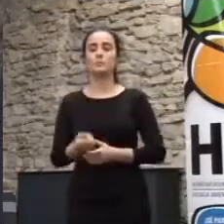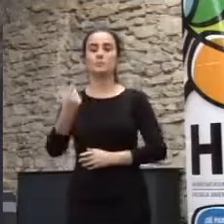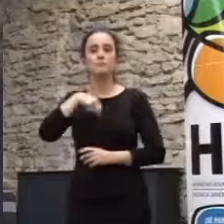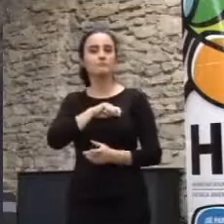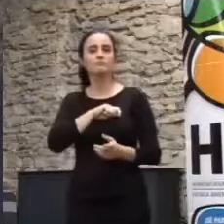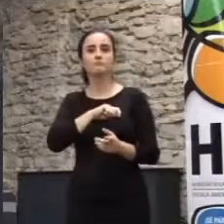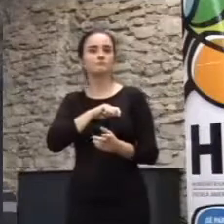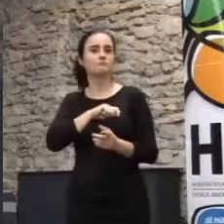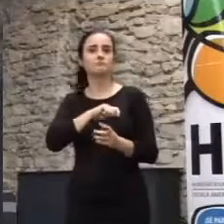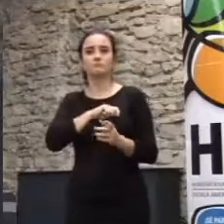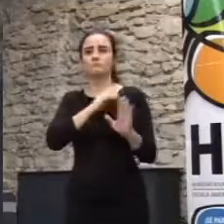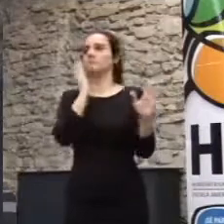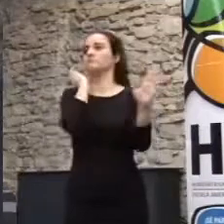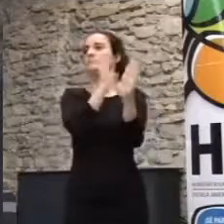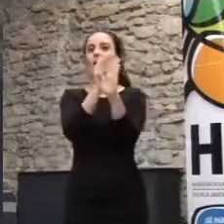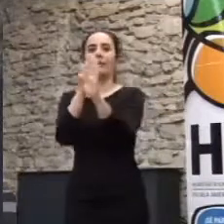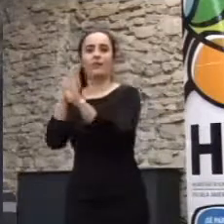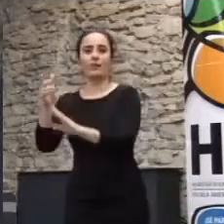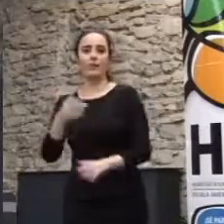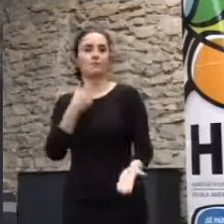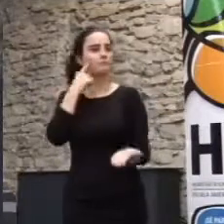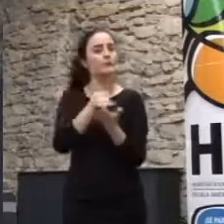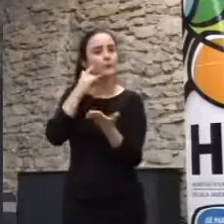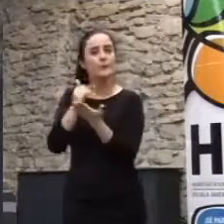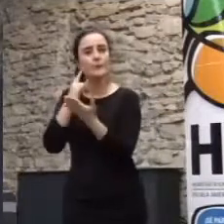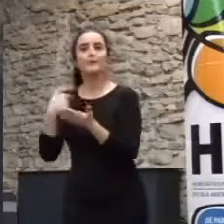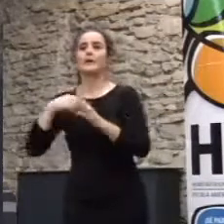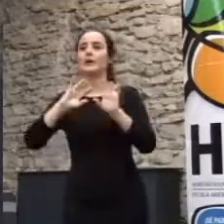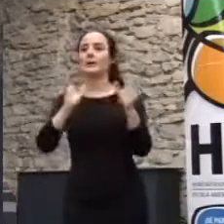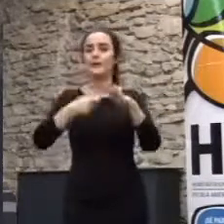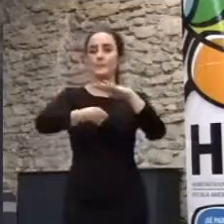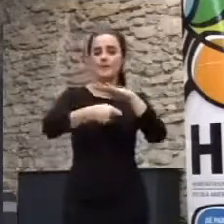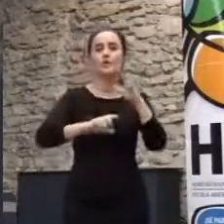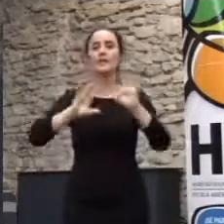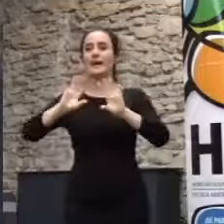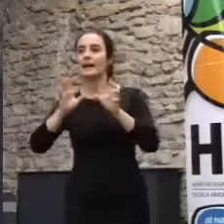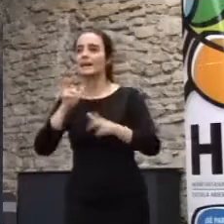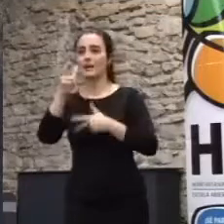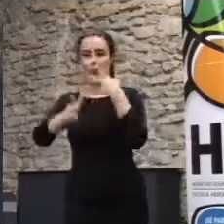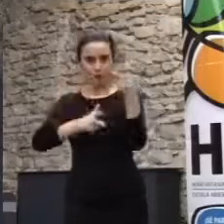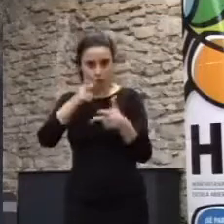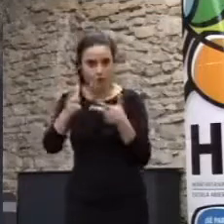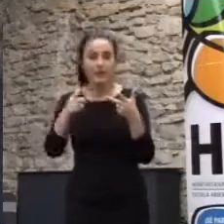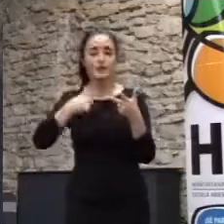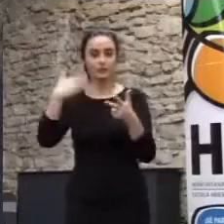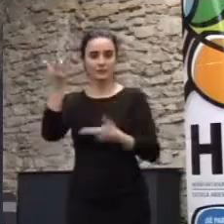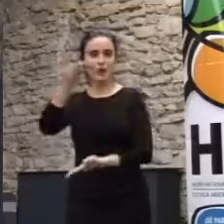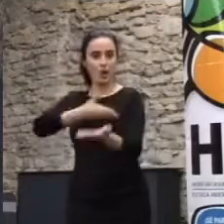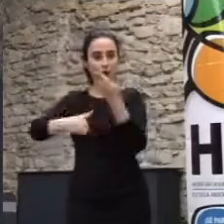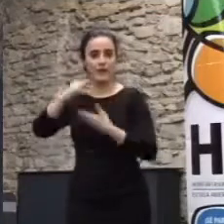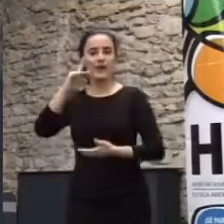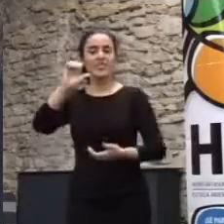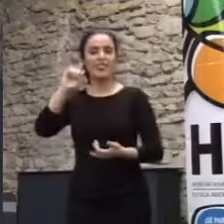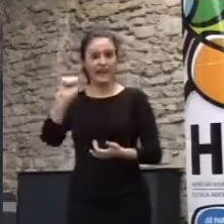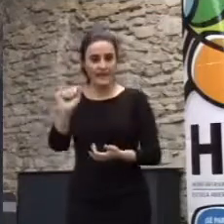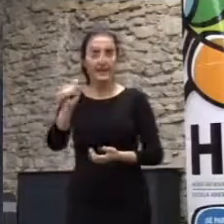de vueltas. Probamos de todo. Yo he estado en Radio Vitoria, en Radio Euskadi, he colaborado con Deia, he sido